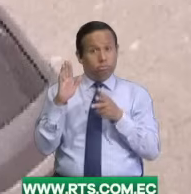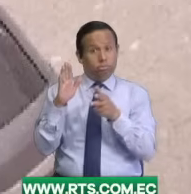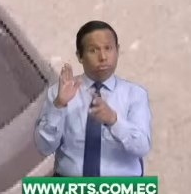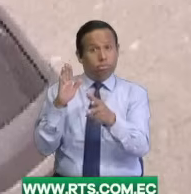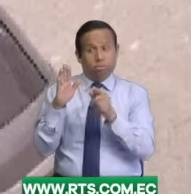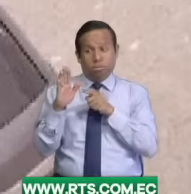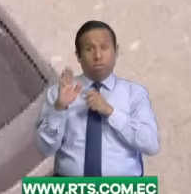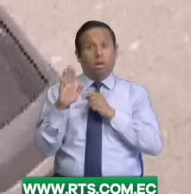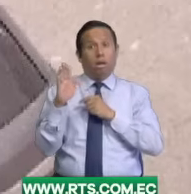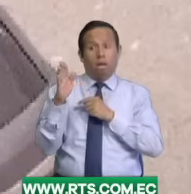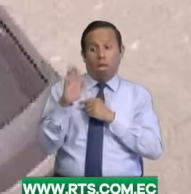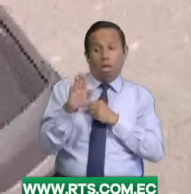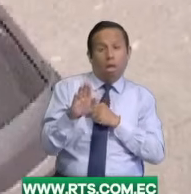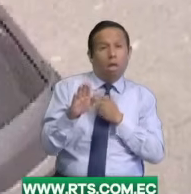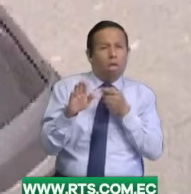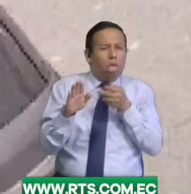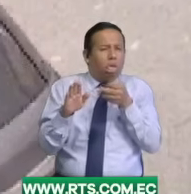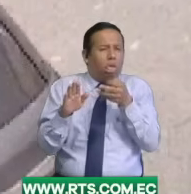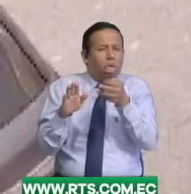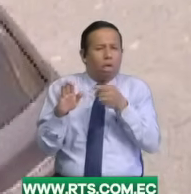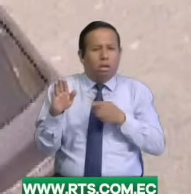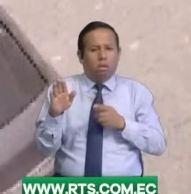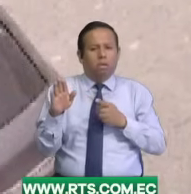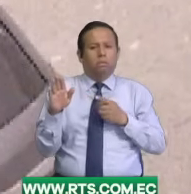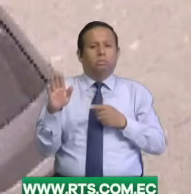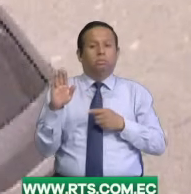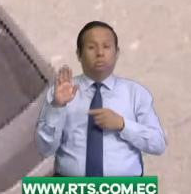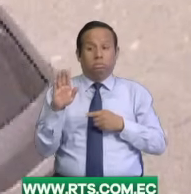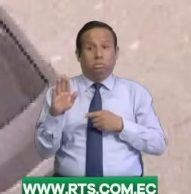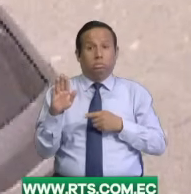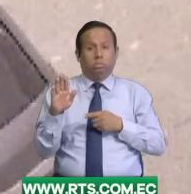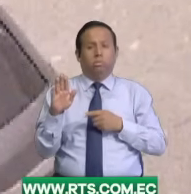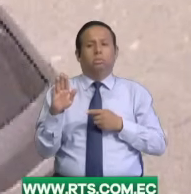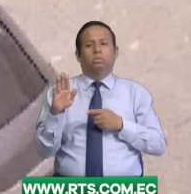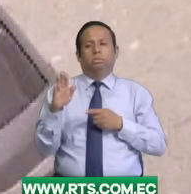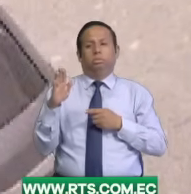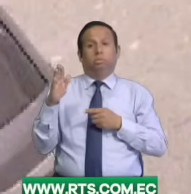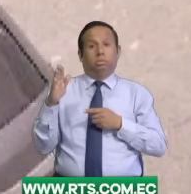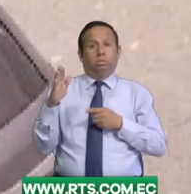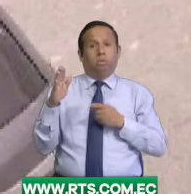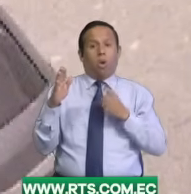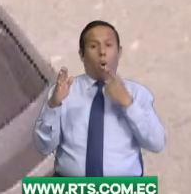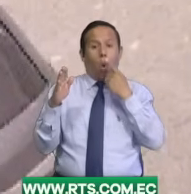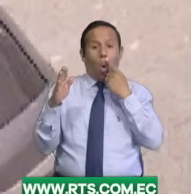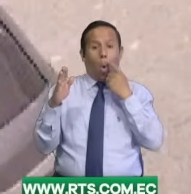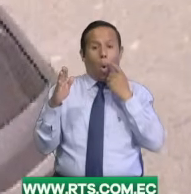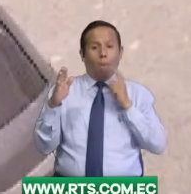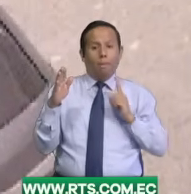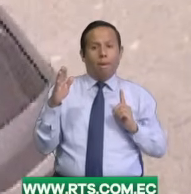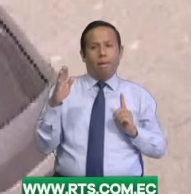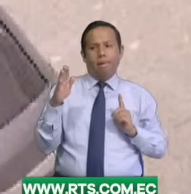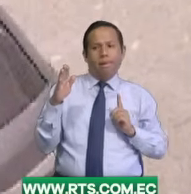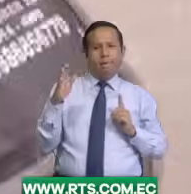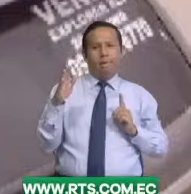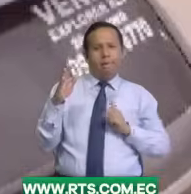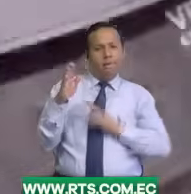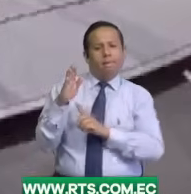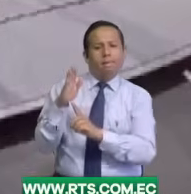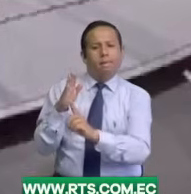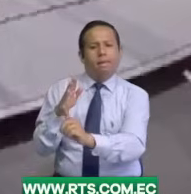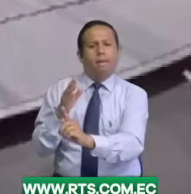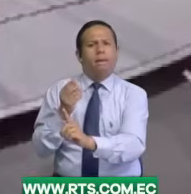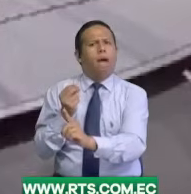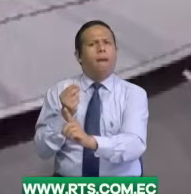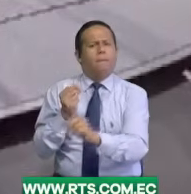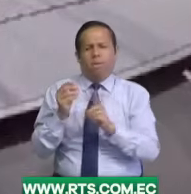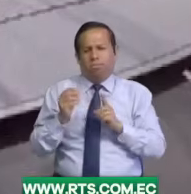momentáneamente abierta hasta que el conductor volviera a salir. Pero fue en ese instante en que un delincuente que esperaba la oportunidad ingresó